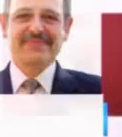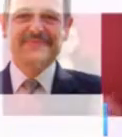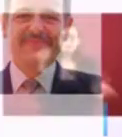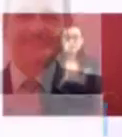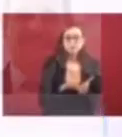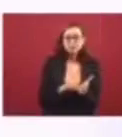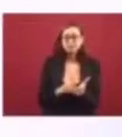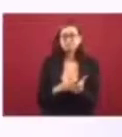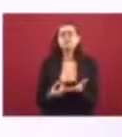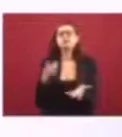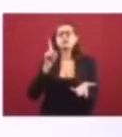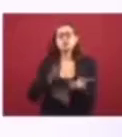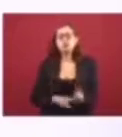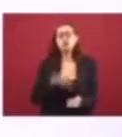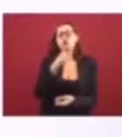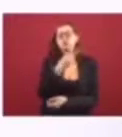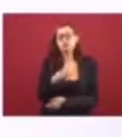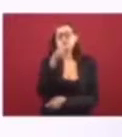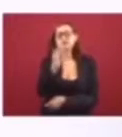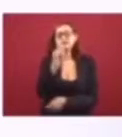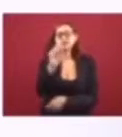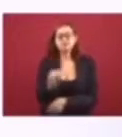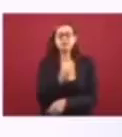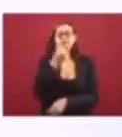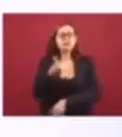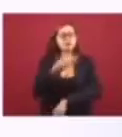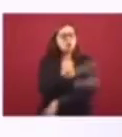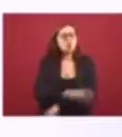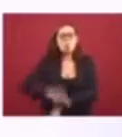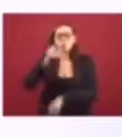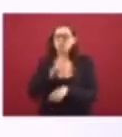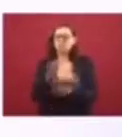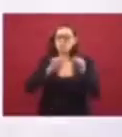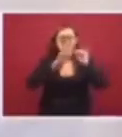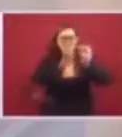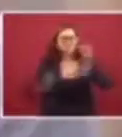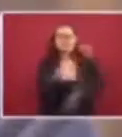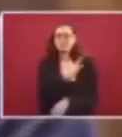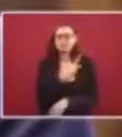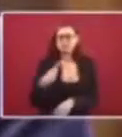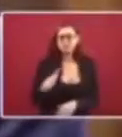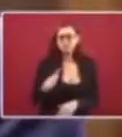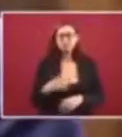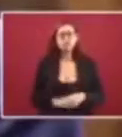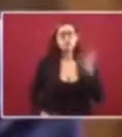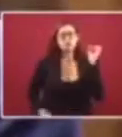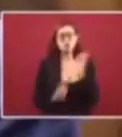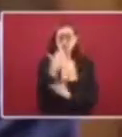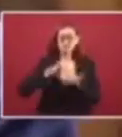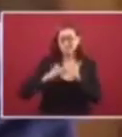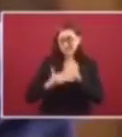Los mexicanos, el discurso, mejor dicho, porque no se trata exactamente de un informe